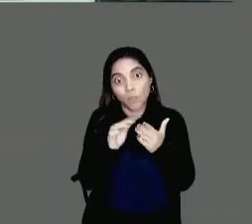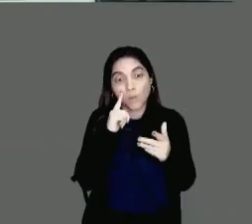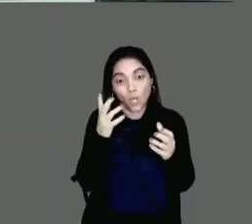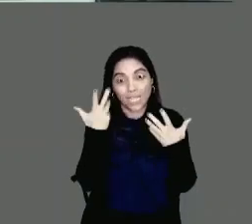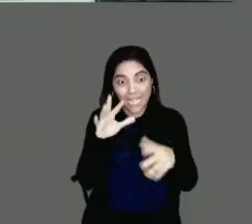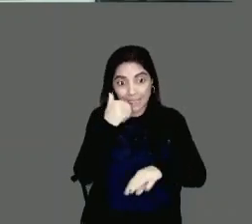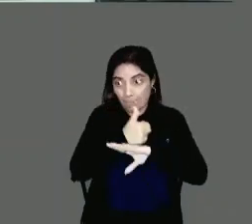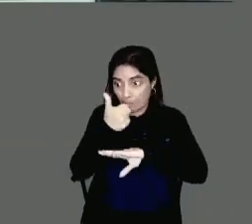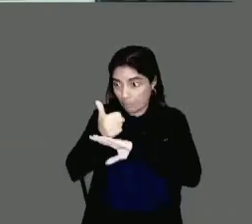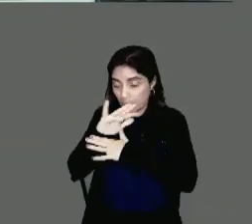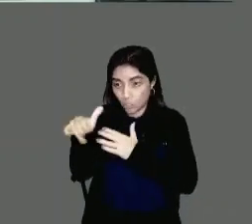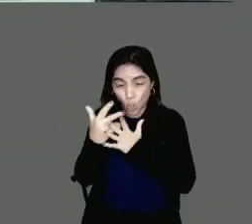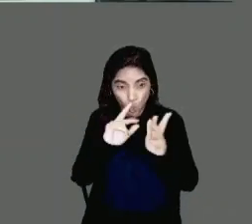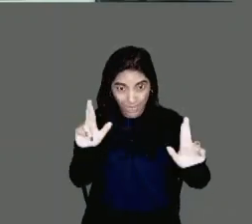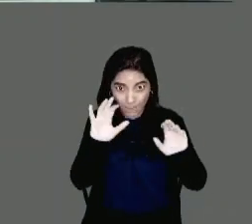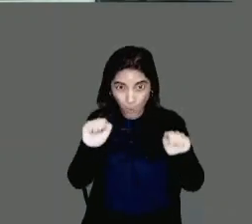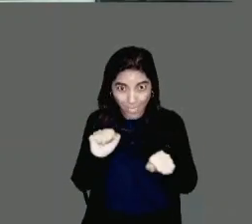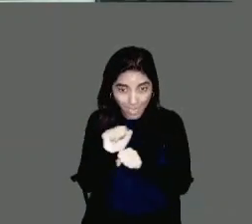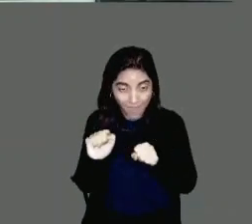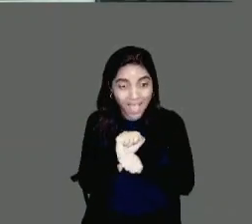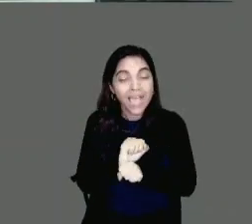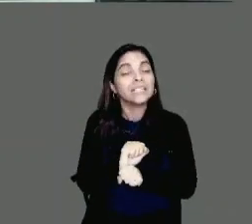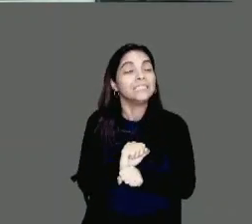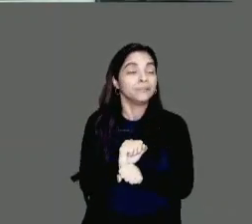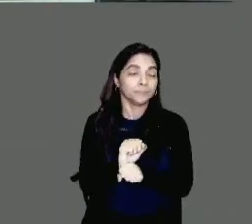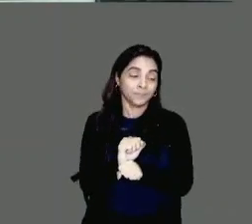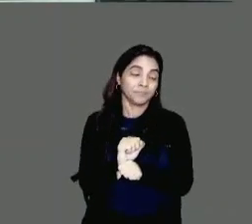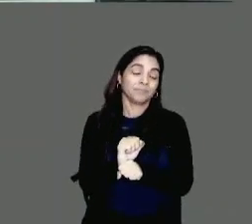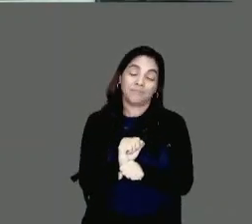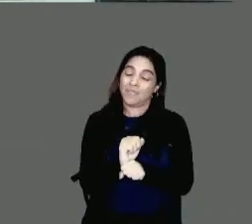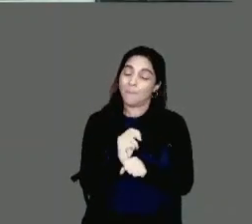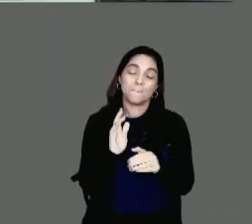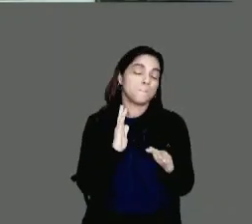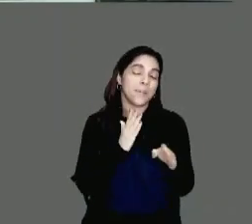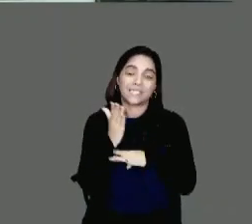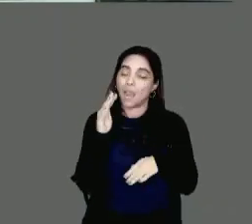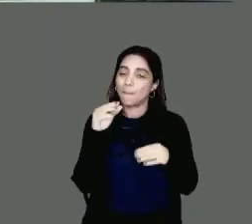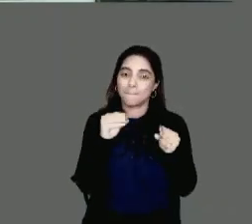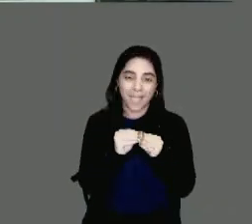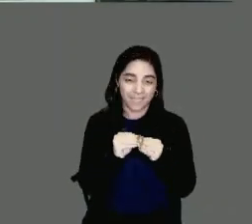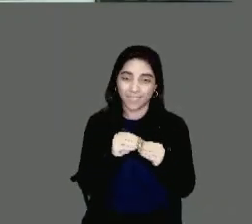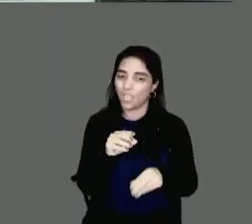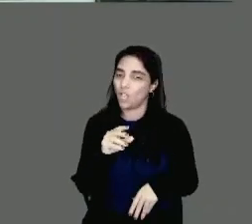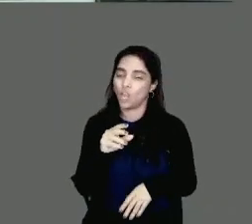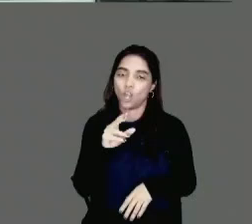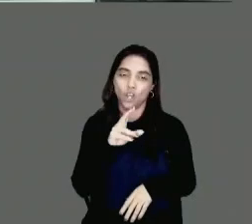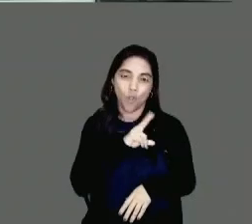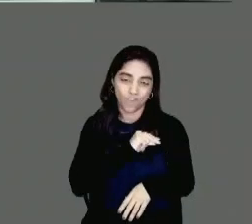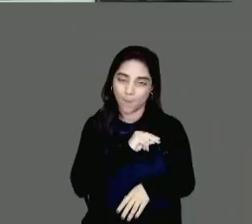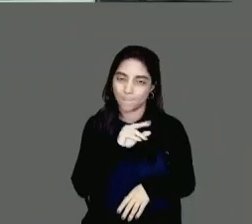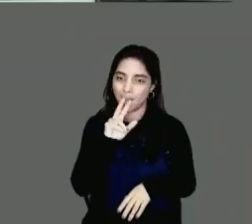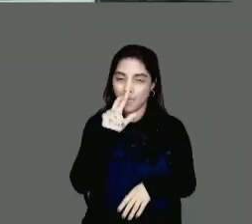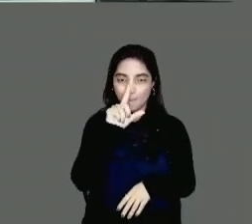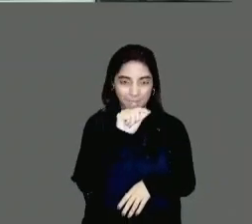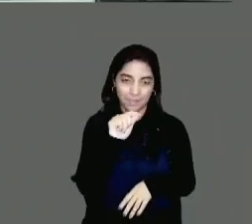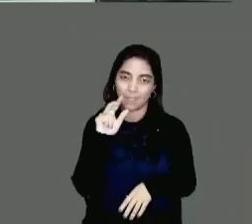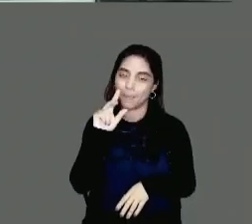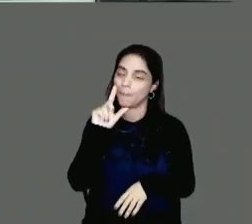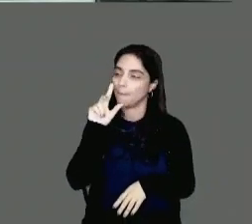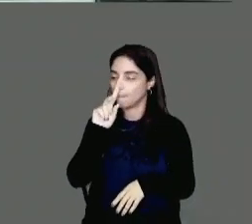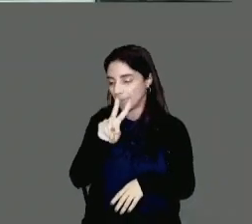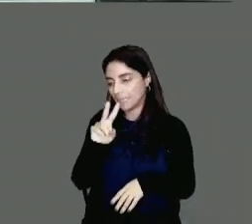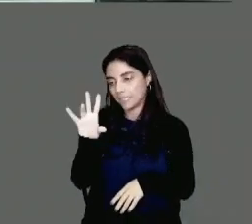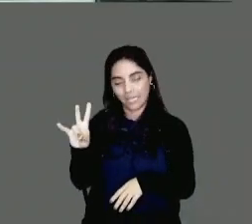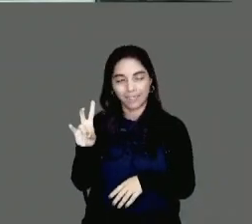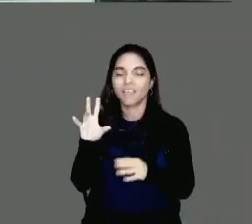con mucha probabilidad va a tomar más de noviembre de 2027 eso es bien probable que así